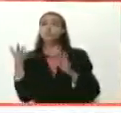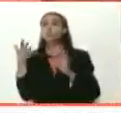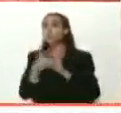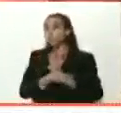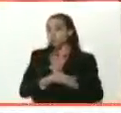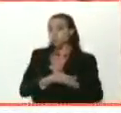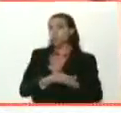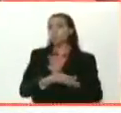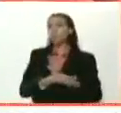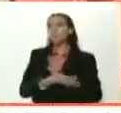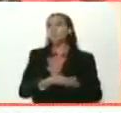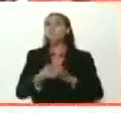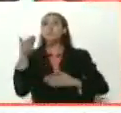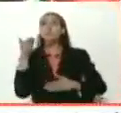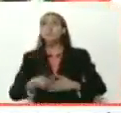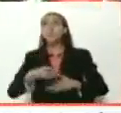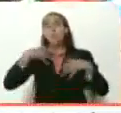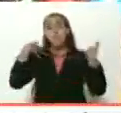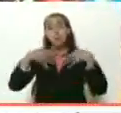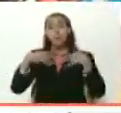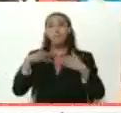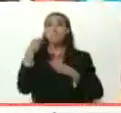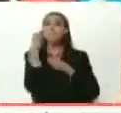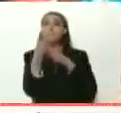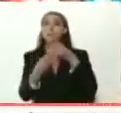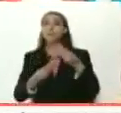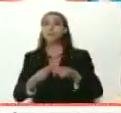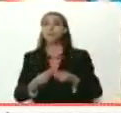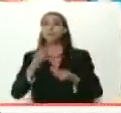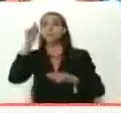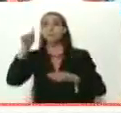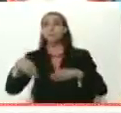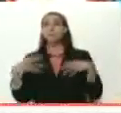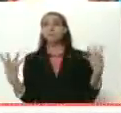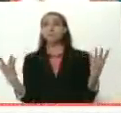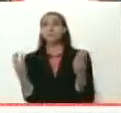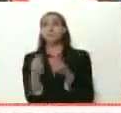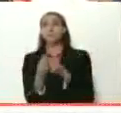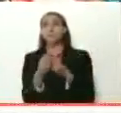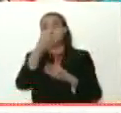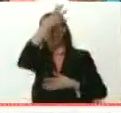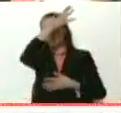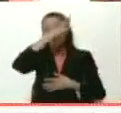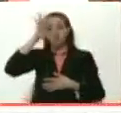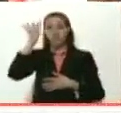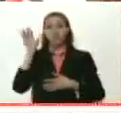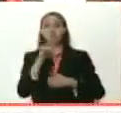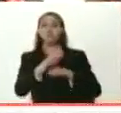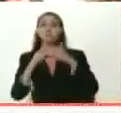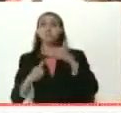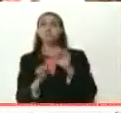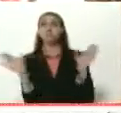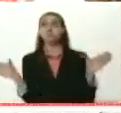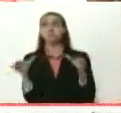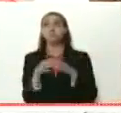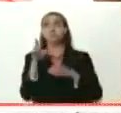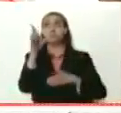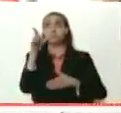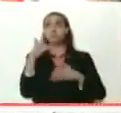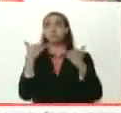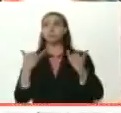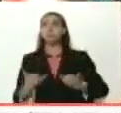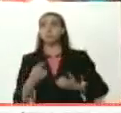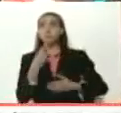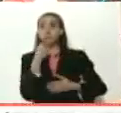que ha sido esta importante movilización. También nos acompaña el primer vicepresidente del Partido Socialista Unido, Diosdado Cabello. Hoy